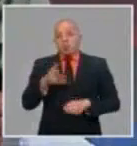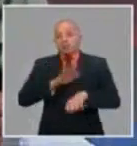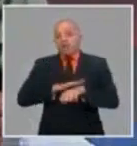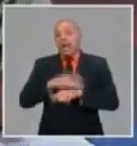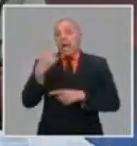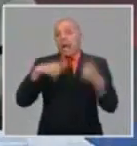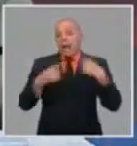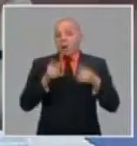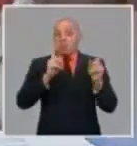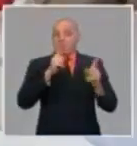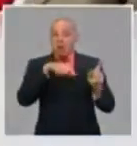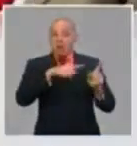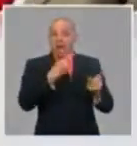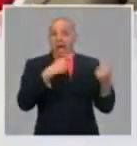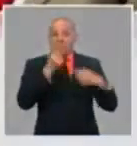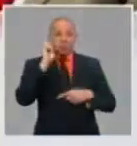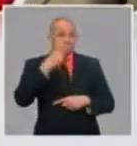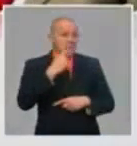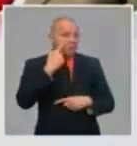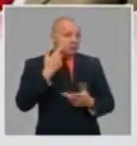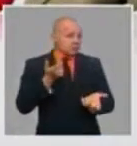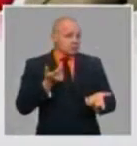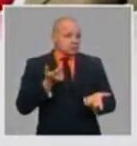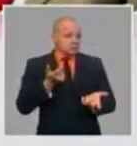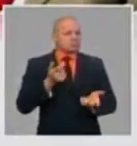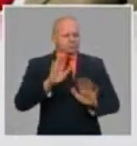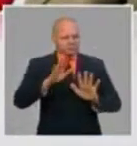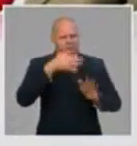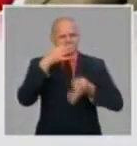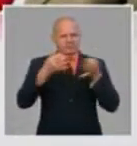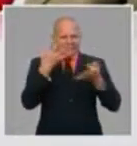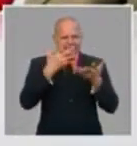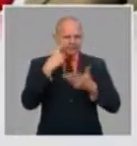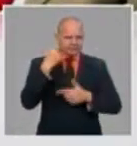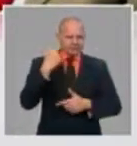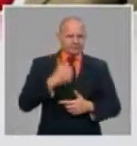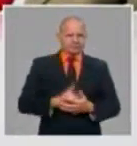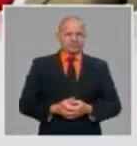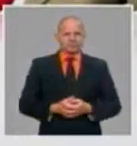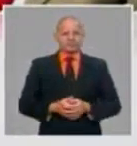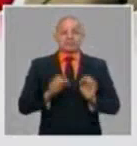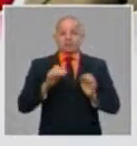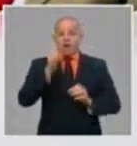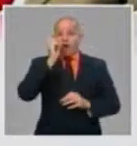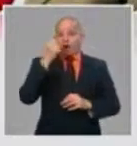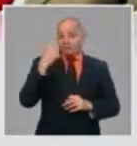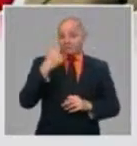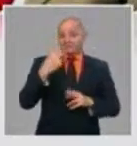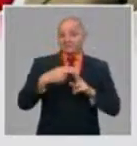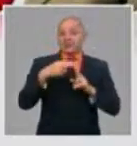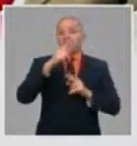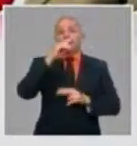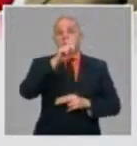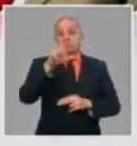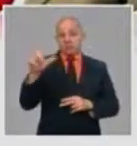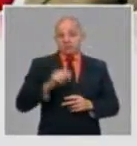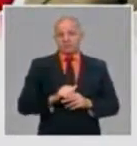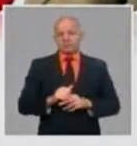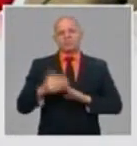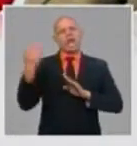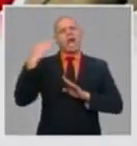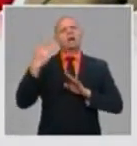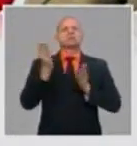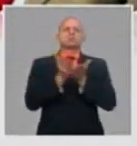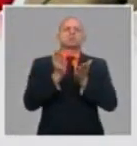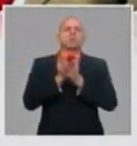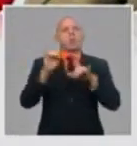Estados Unidos? Vamos primero a ver la persona. ¿Quién es? Este hombre, William Crystal, recibió una licenciatura en la Universidad